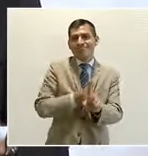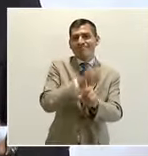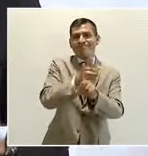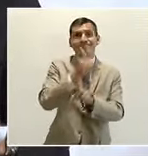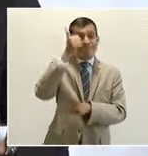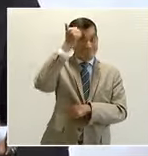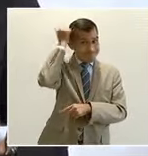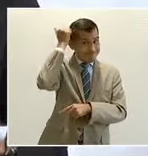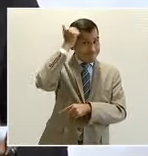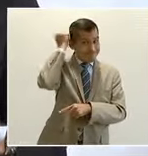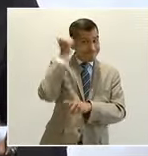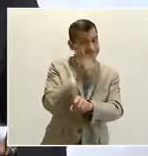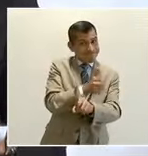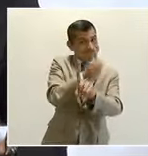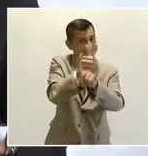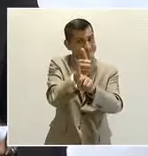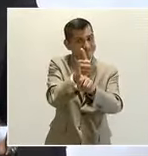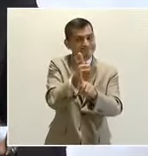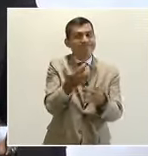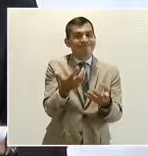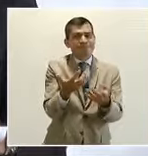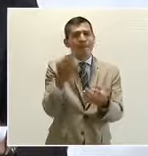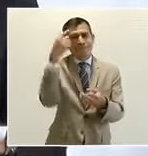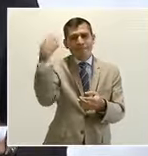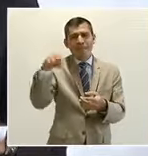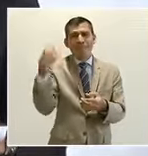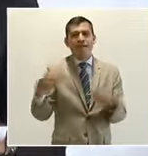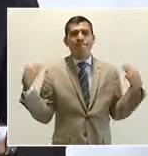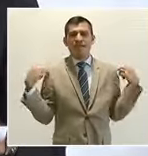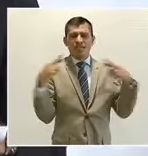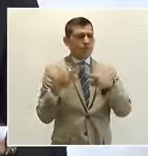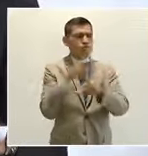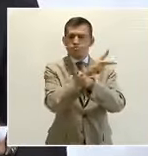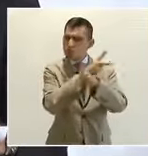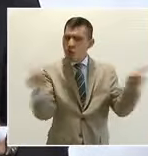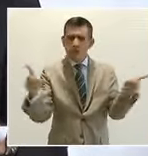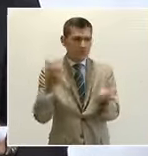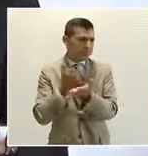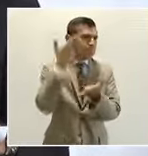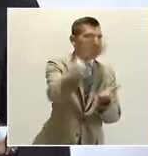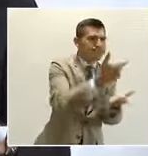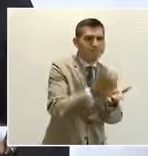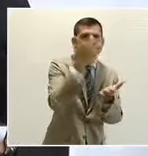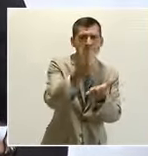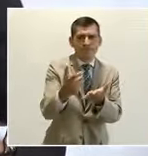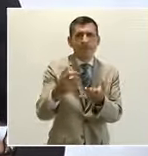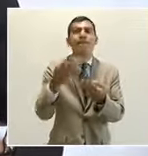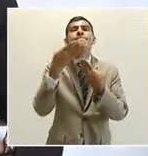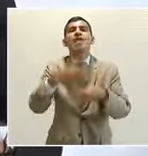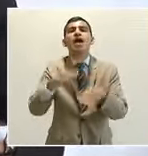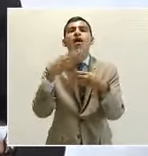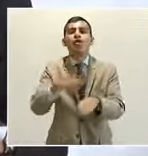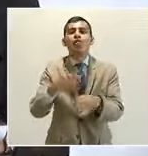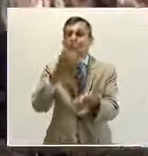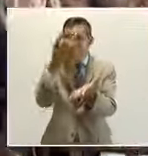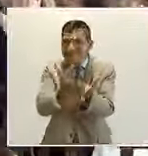que los maestros todos reciban su pago con tarjeta que no haya intermediarios